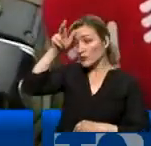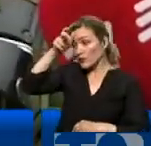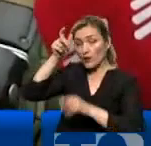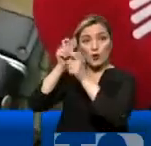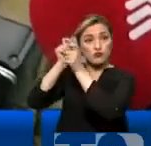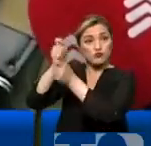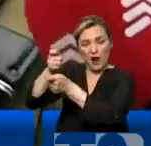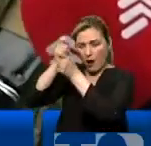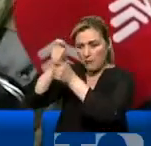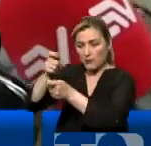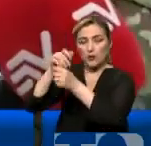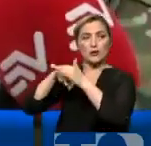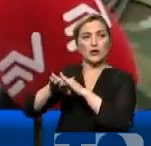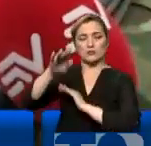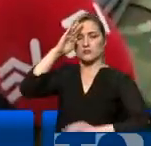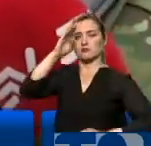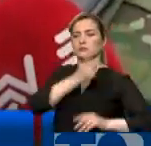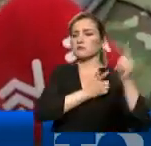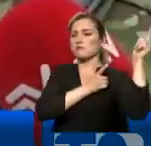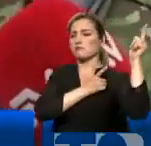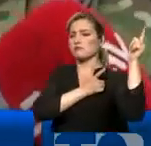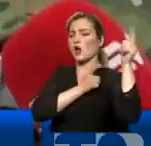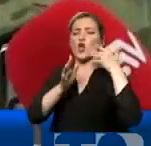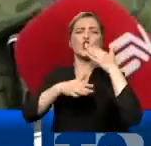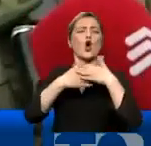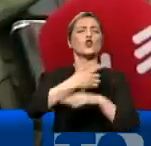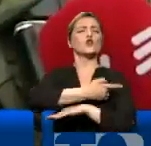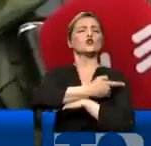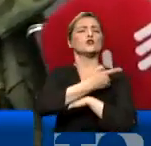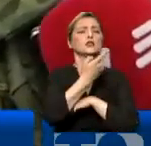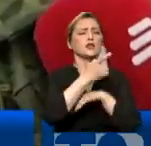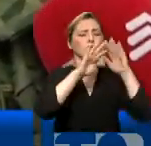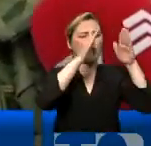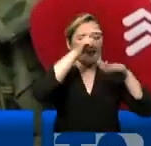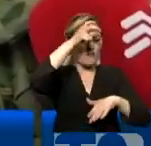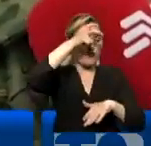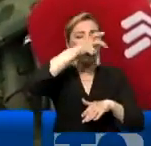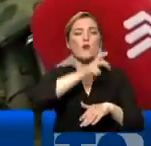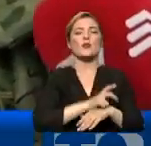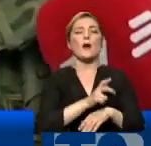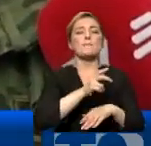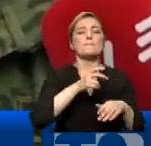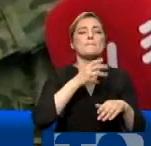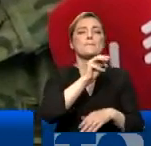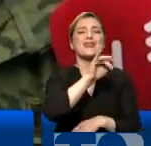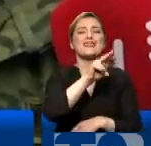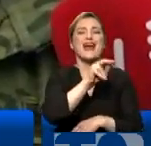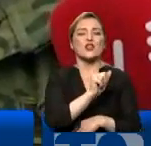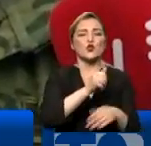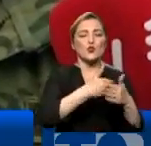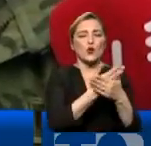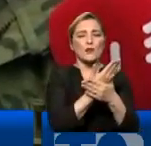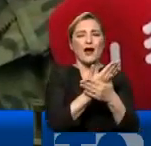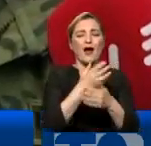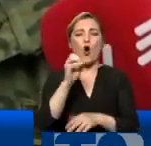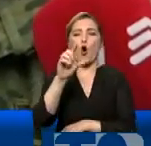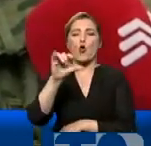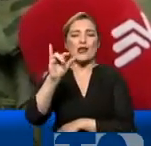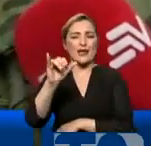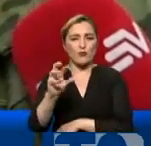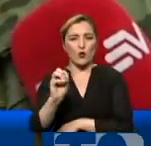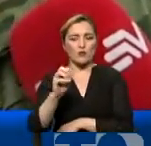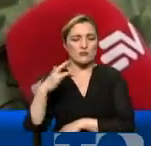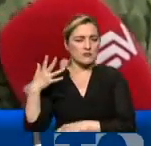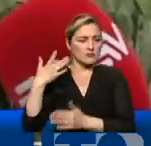todos los días hacia el sector de la mina vieja el olivo mina nueva son tres horas de camino y ida y retorno a fin de